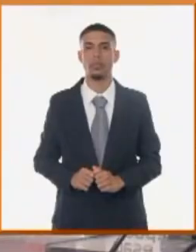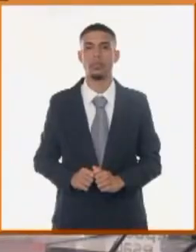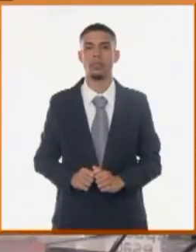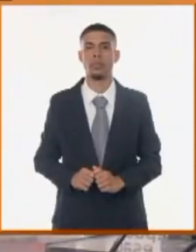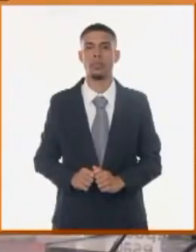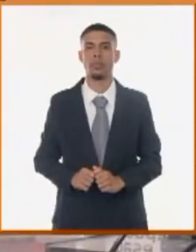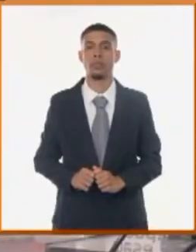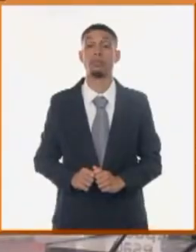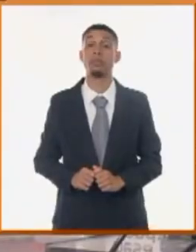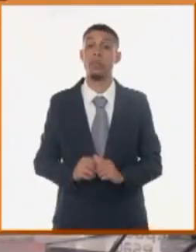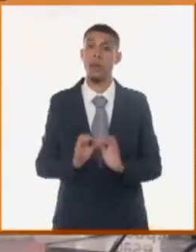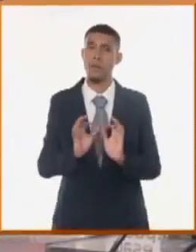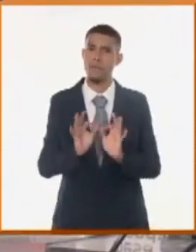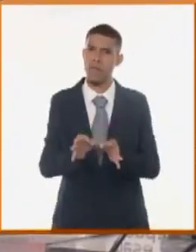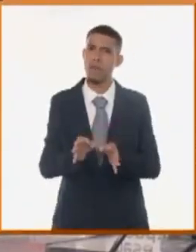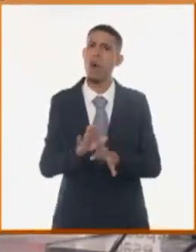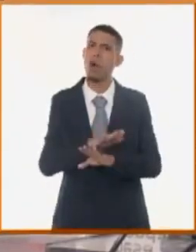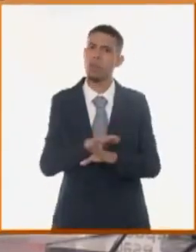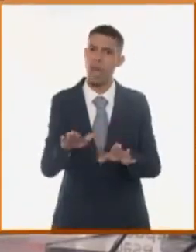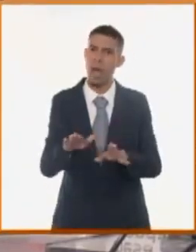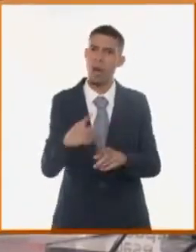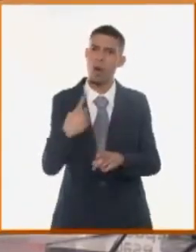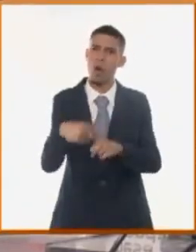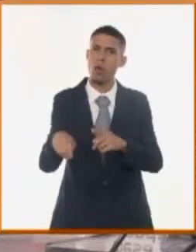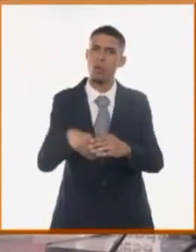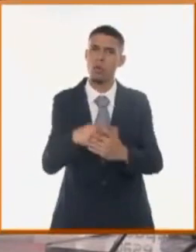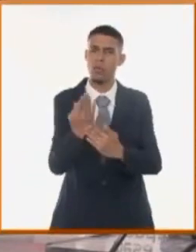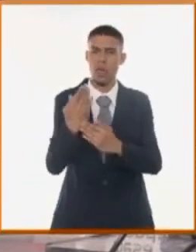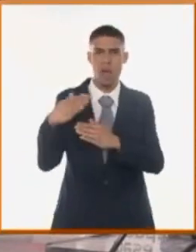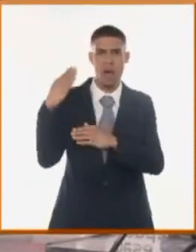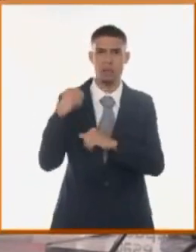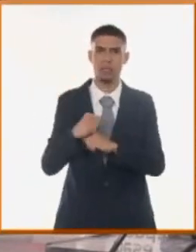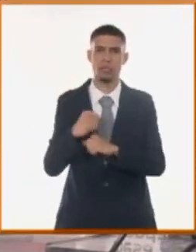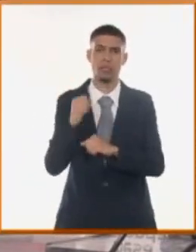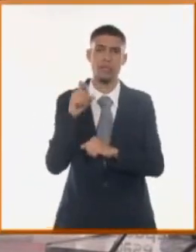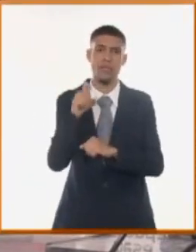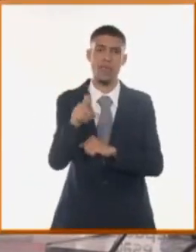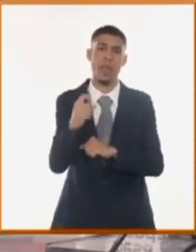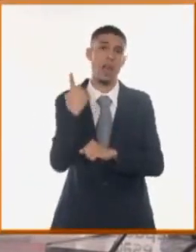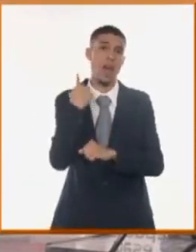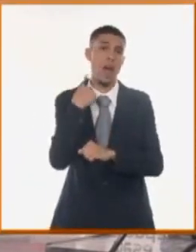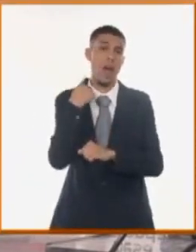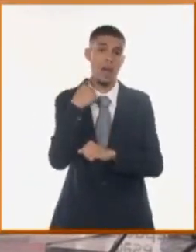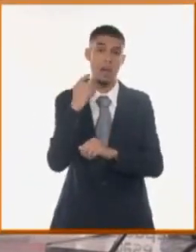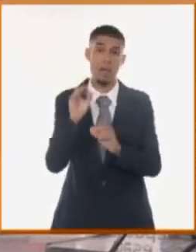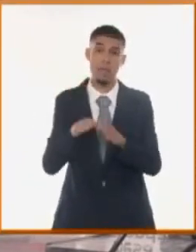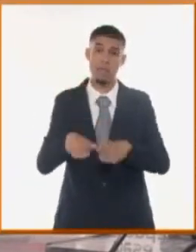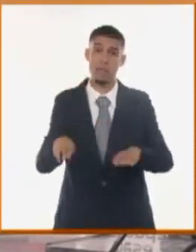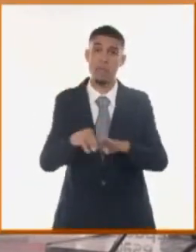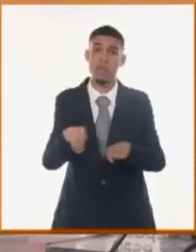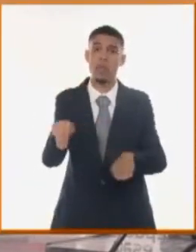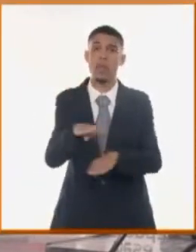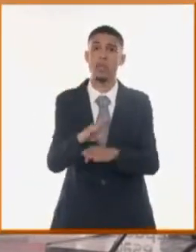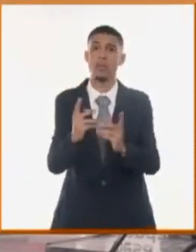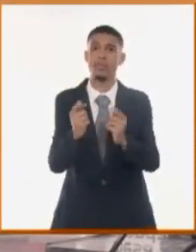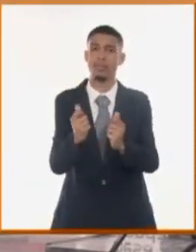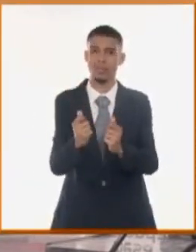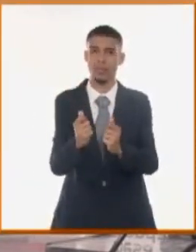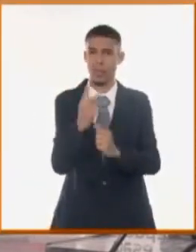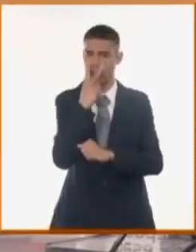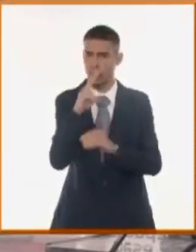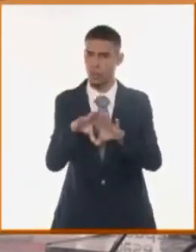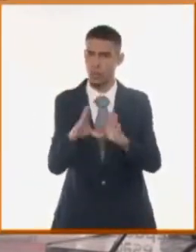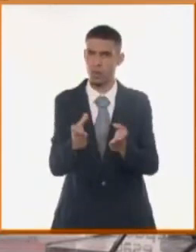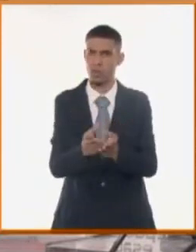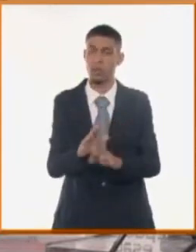Bueno, tal y como se anunció a finales del pasado año en nuestra mesa redonda por el ministro de Finanzas y Precios, se acaban